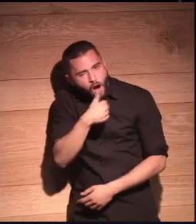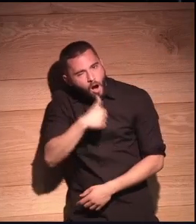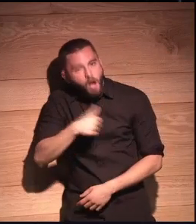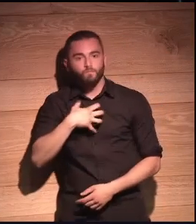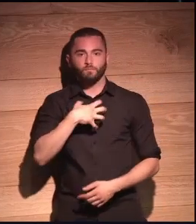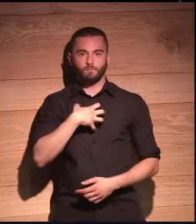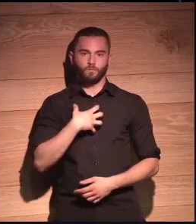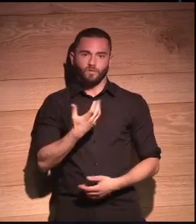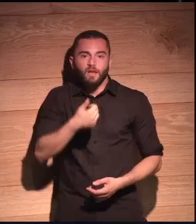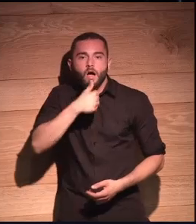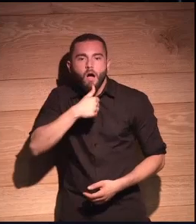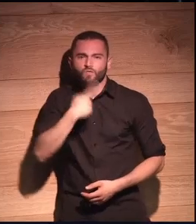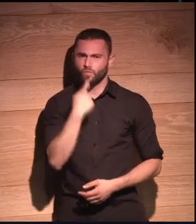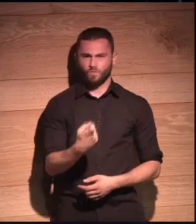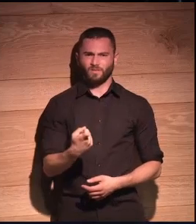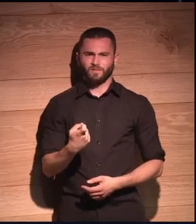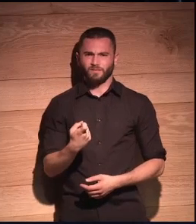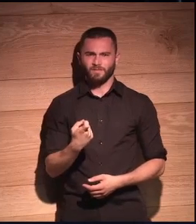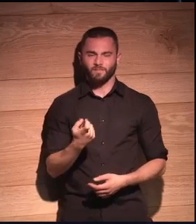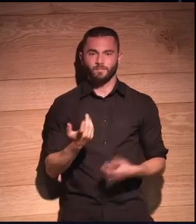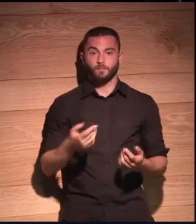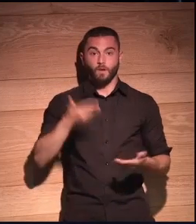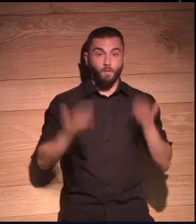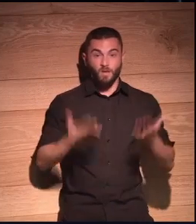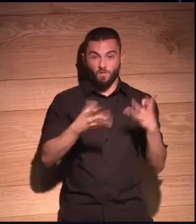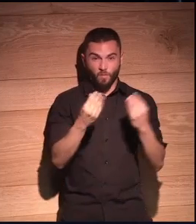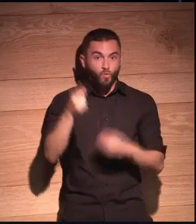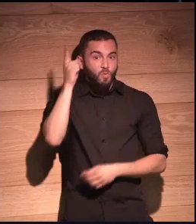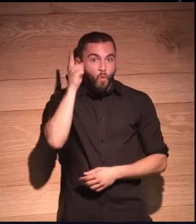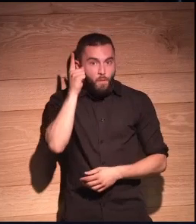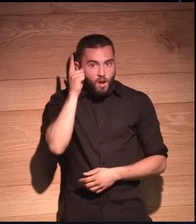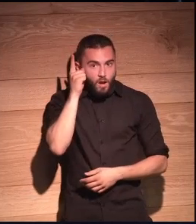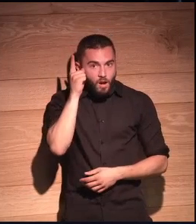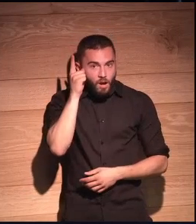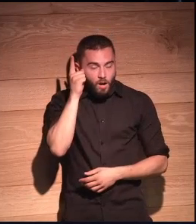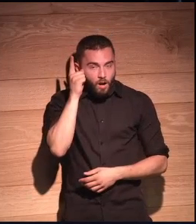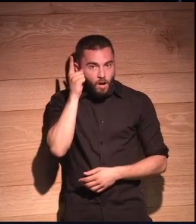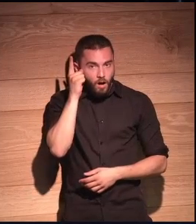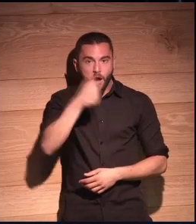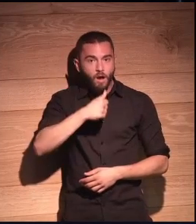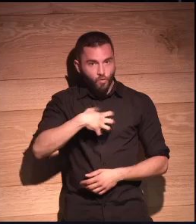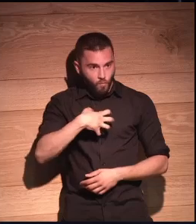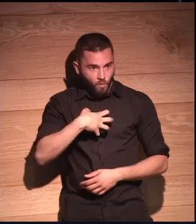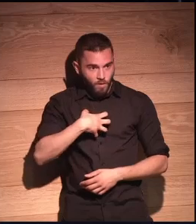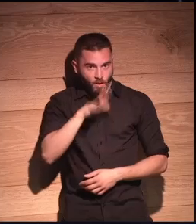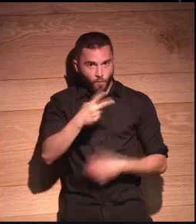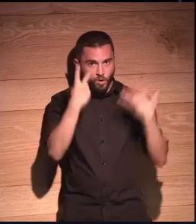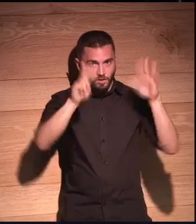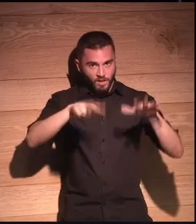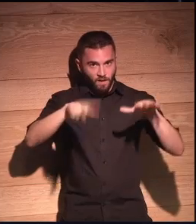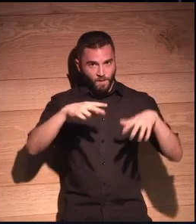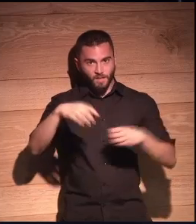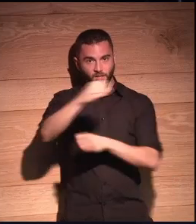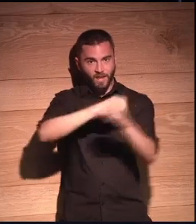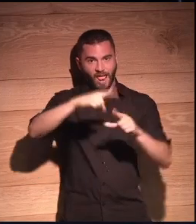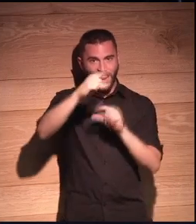el teléfono. Le pesaba tanto que no podía aguantar un teléfono después de haber estado 7 meses en el